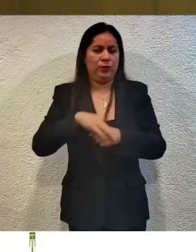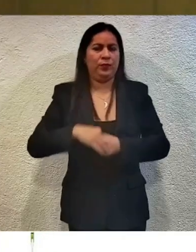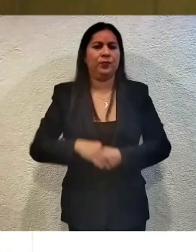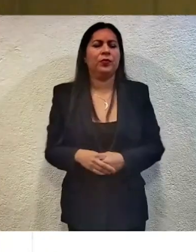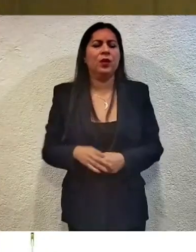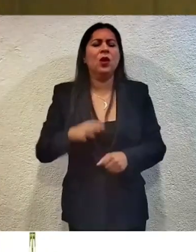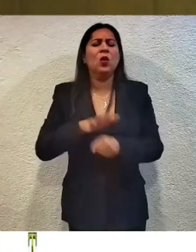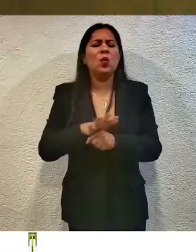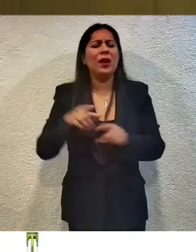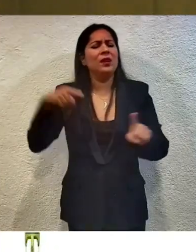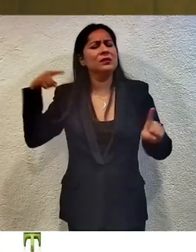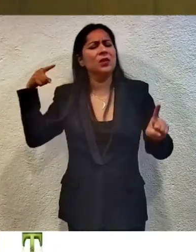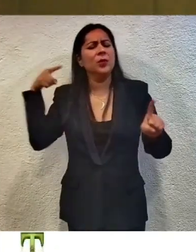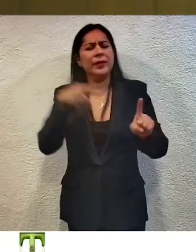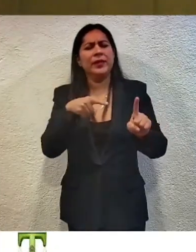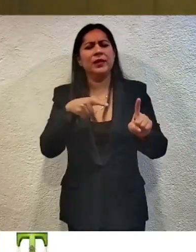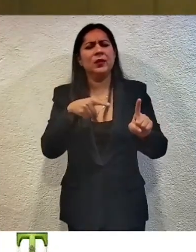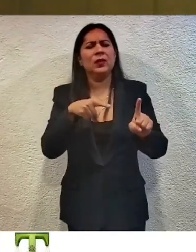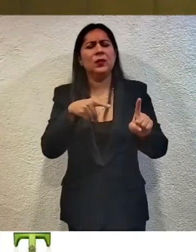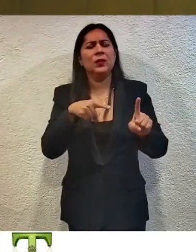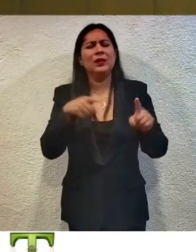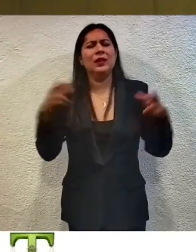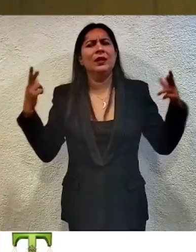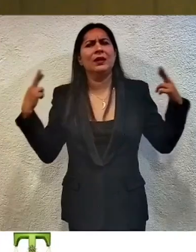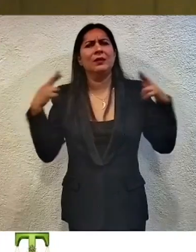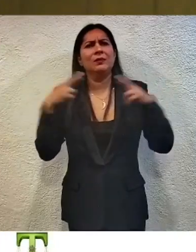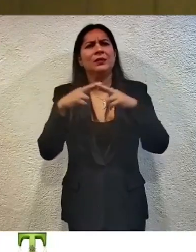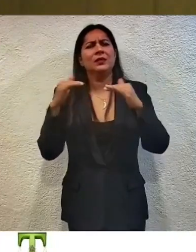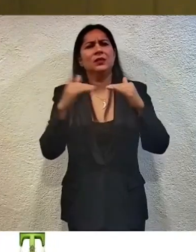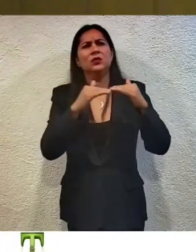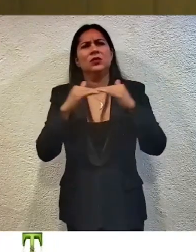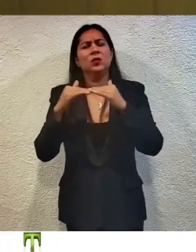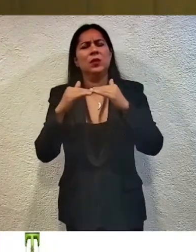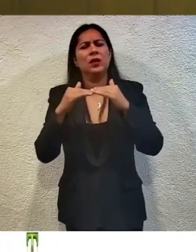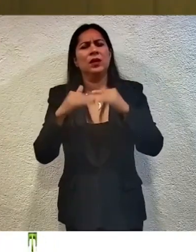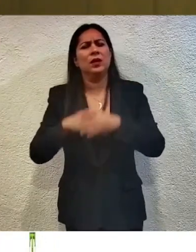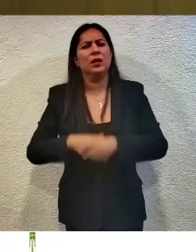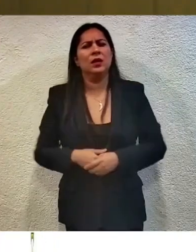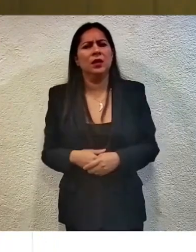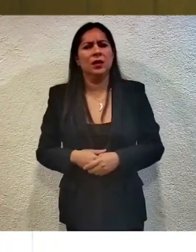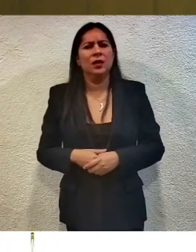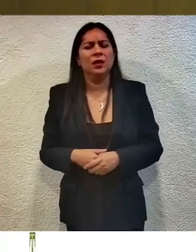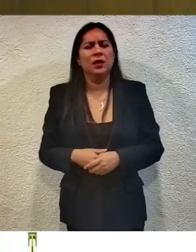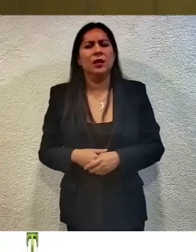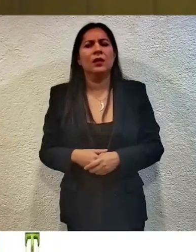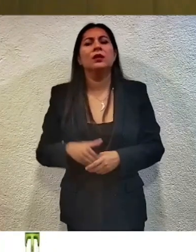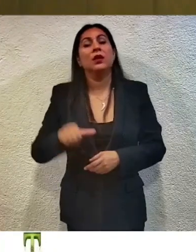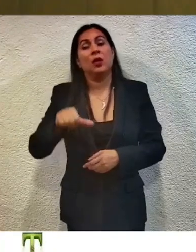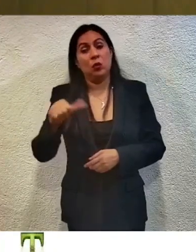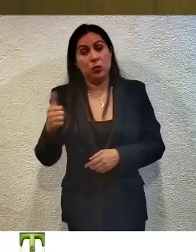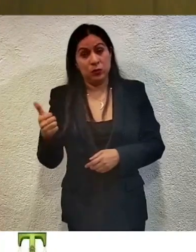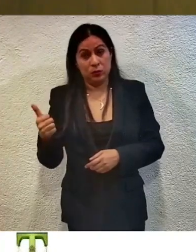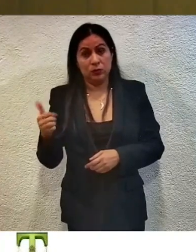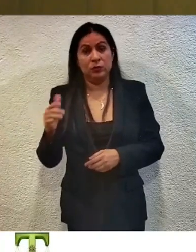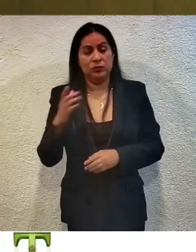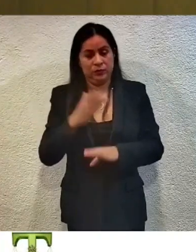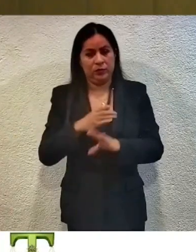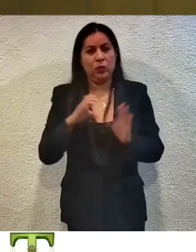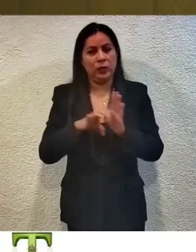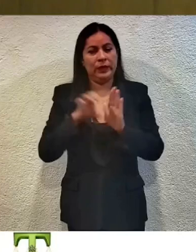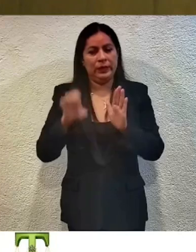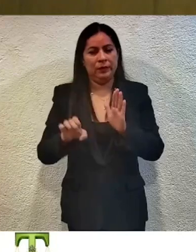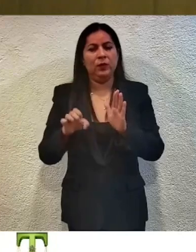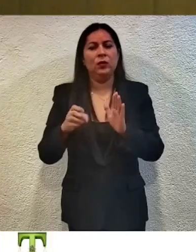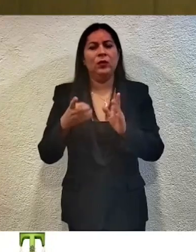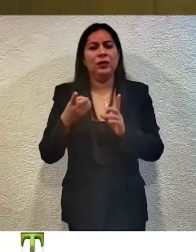¿Cuál es el objeto de la representación proporcional? Entre otros, es dar